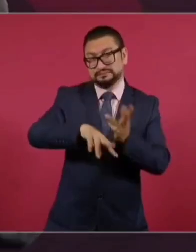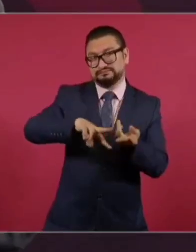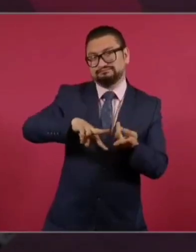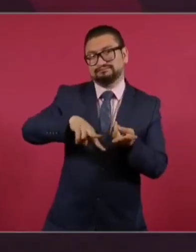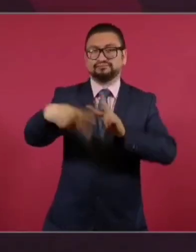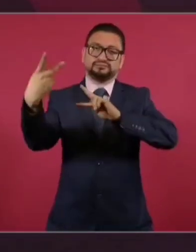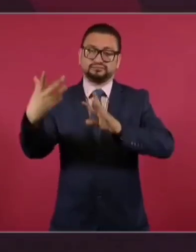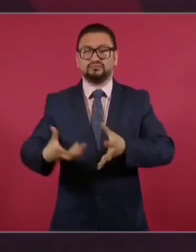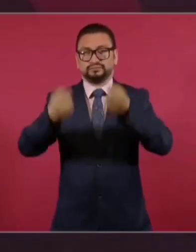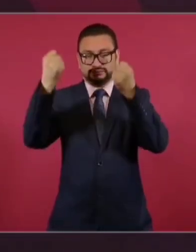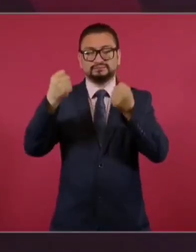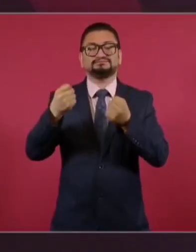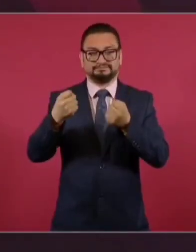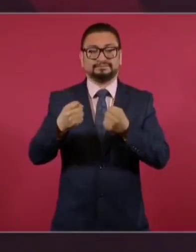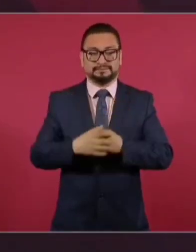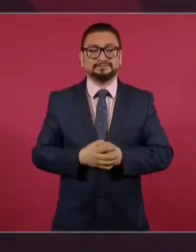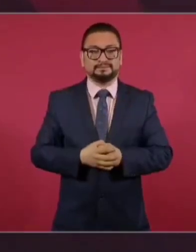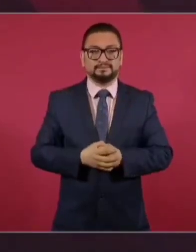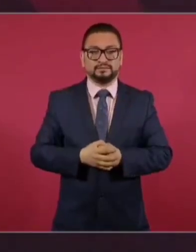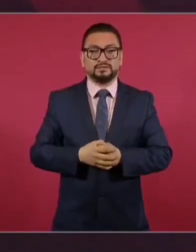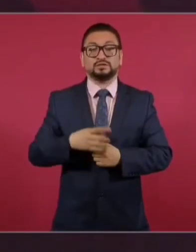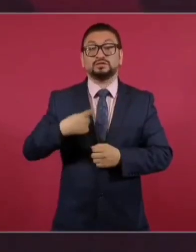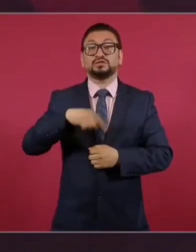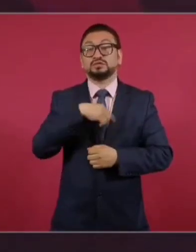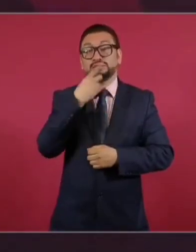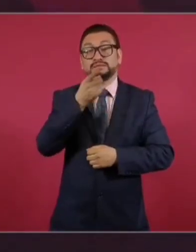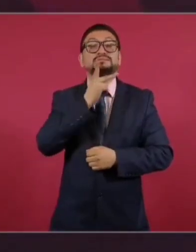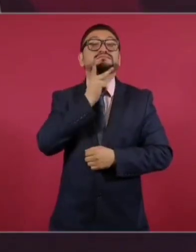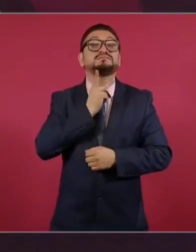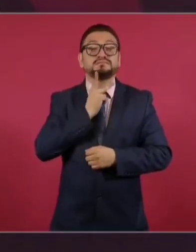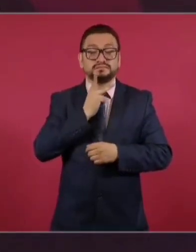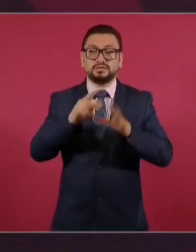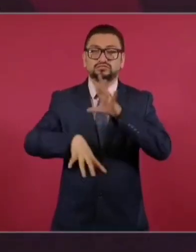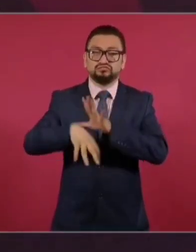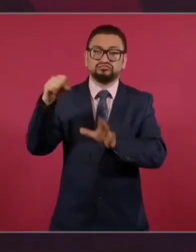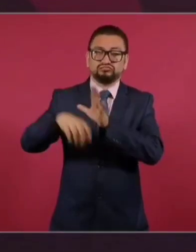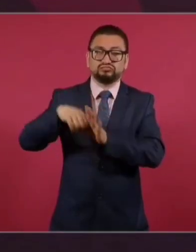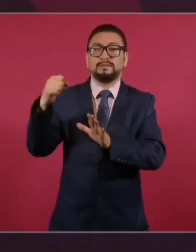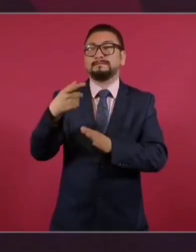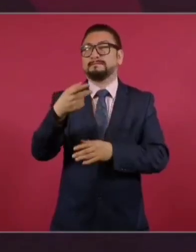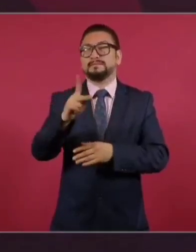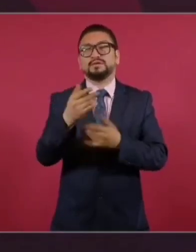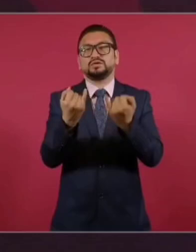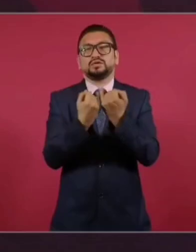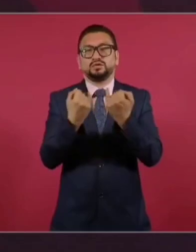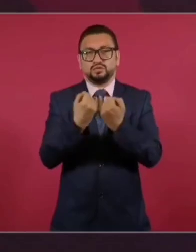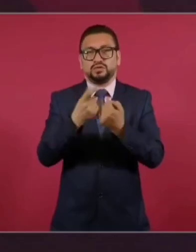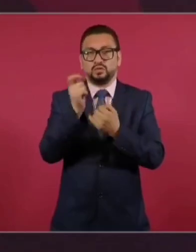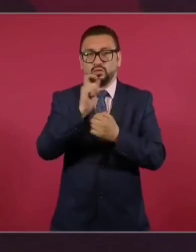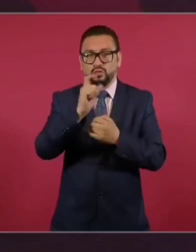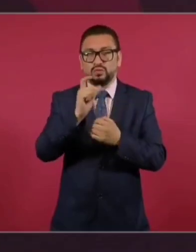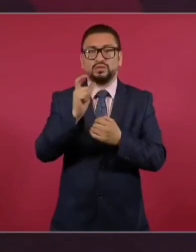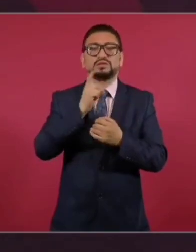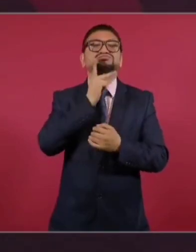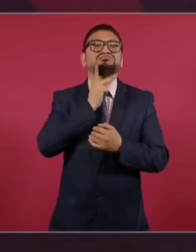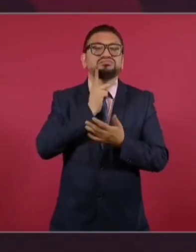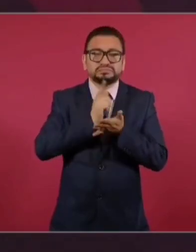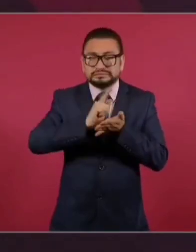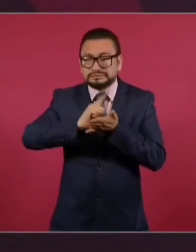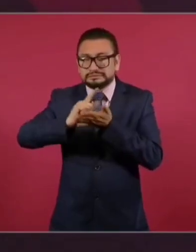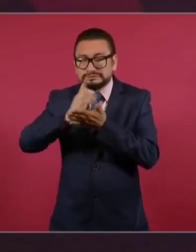más de extracción de crudo, pero podríamos hablar de refinación y lo mismo.